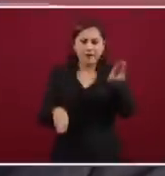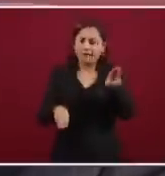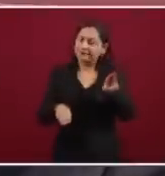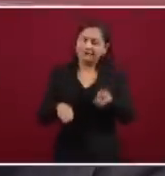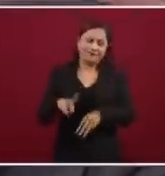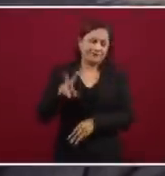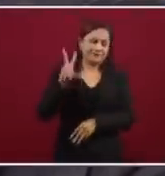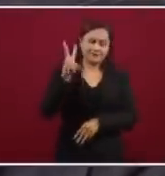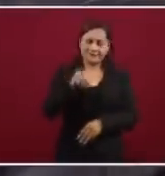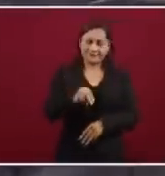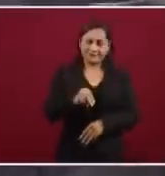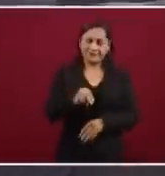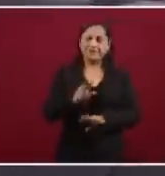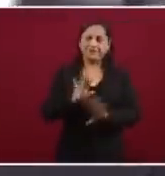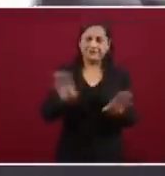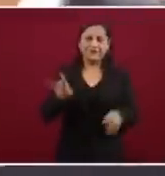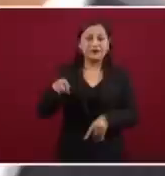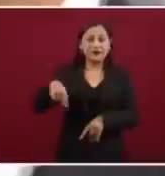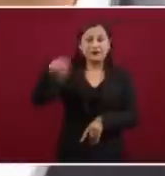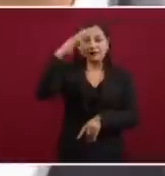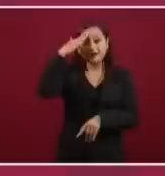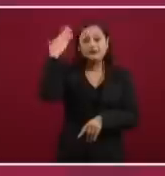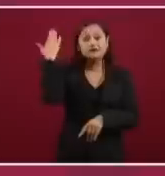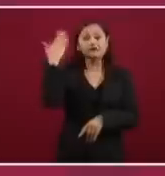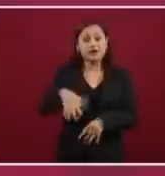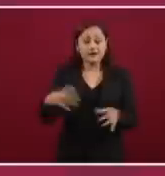Que la vida es sagrada.